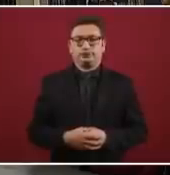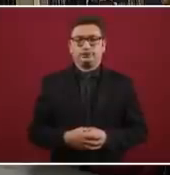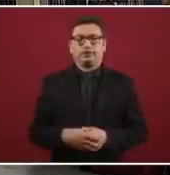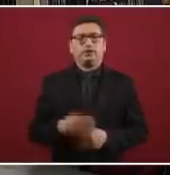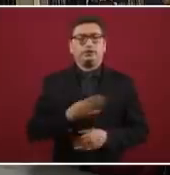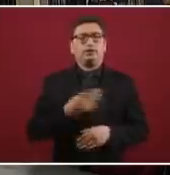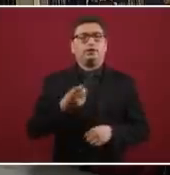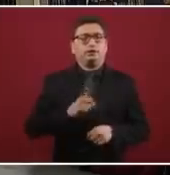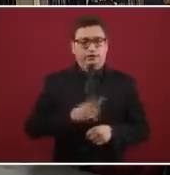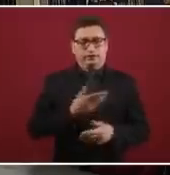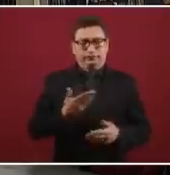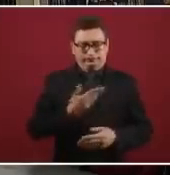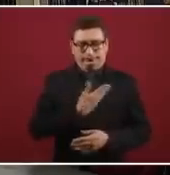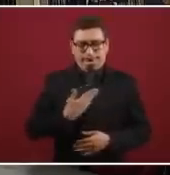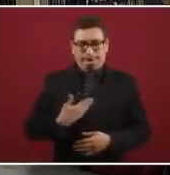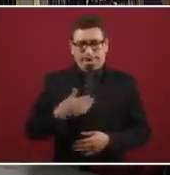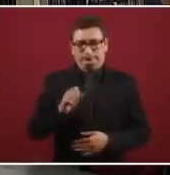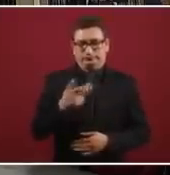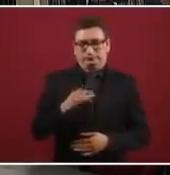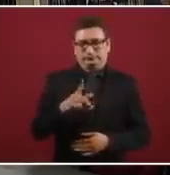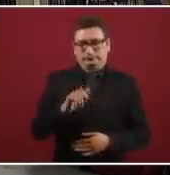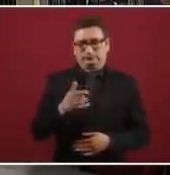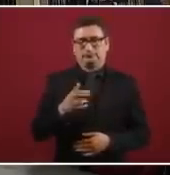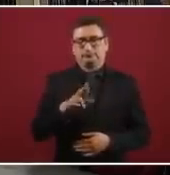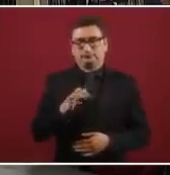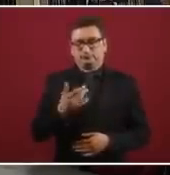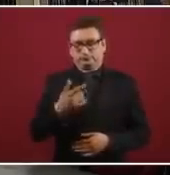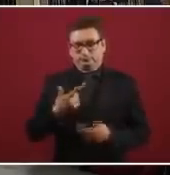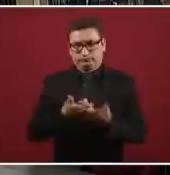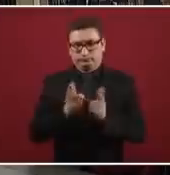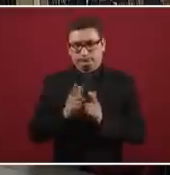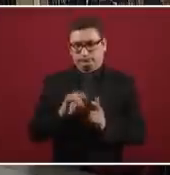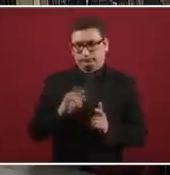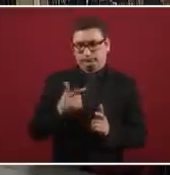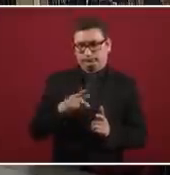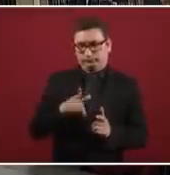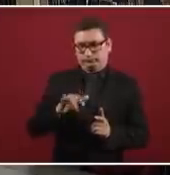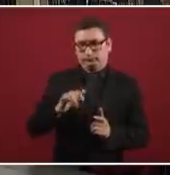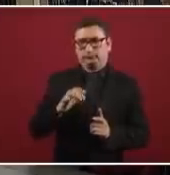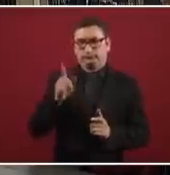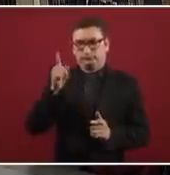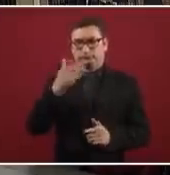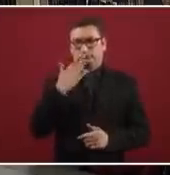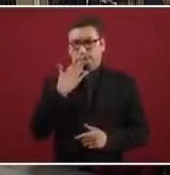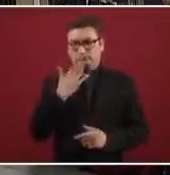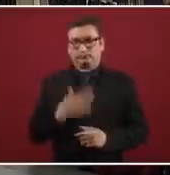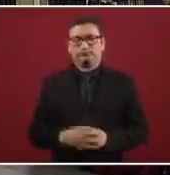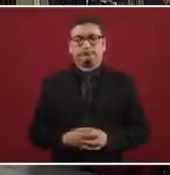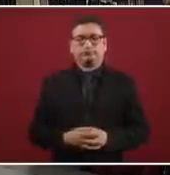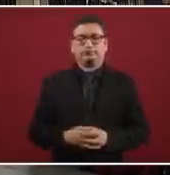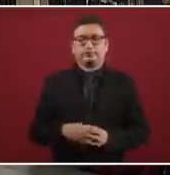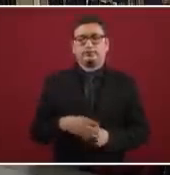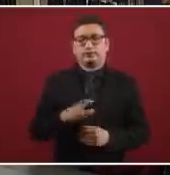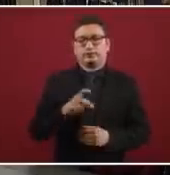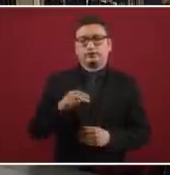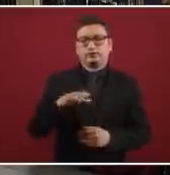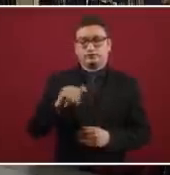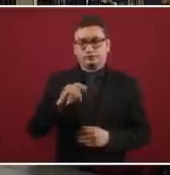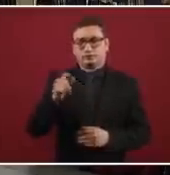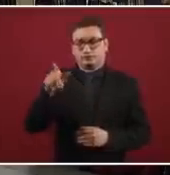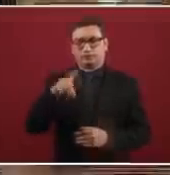Buenos días, presidente. Sheila Rosagel, de Grupo Gili, El Imparcial de Sonora, y Crónica y Frontera de